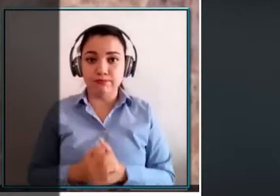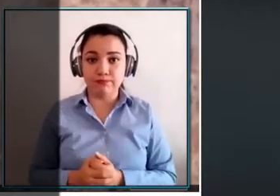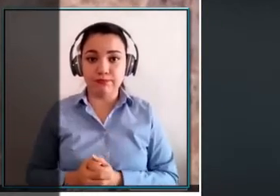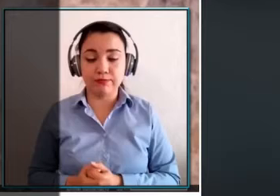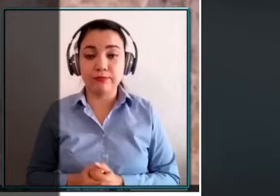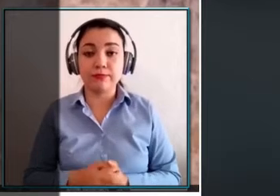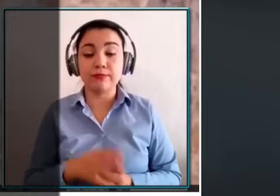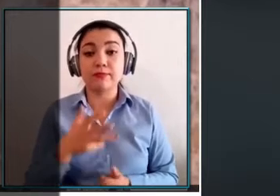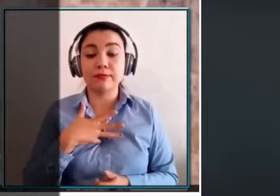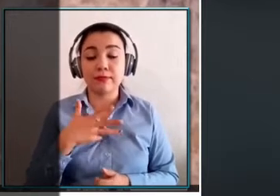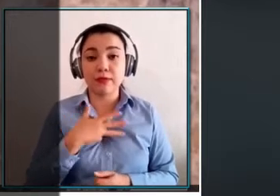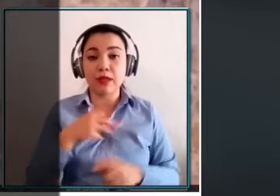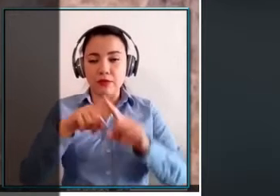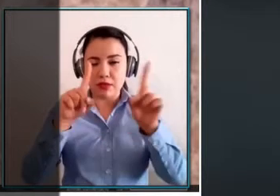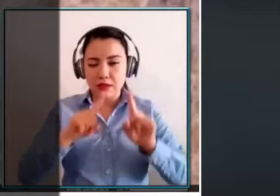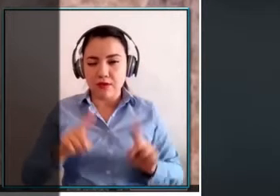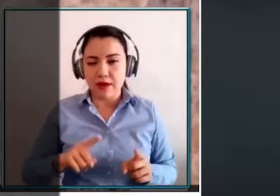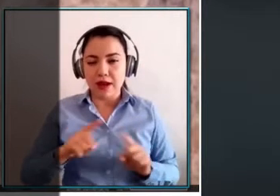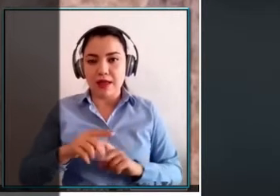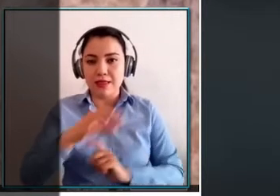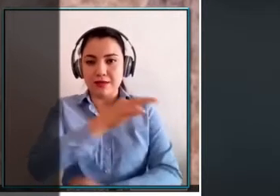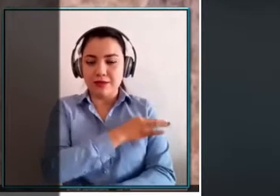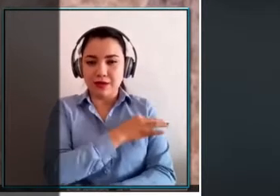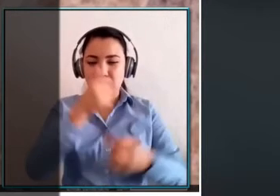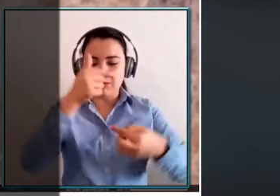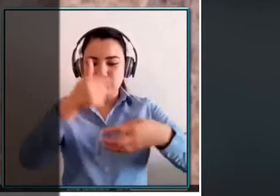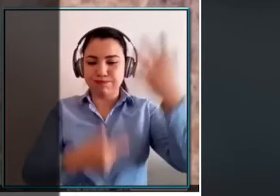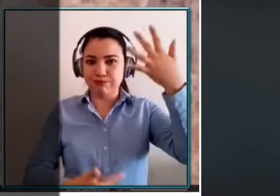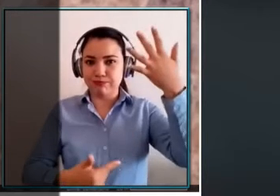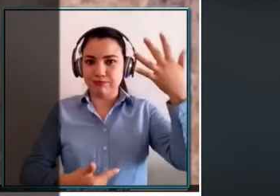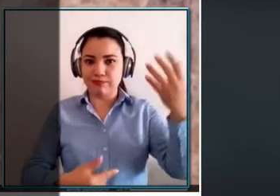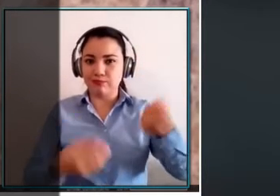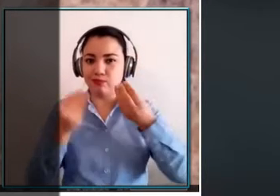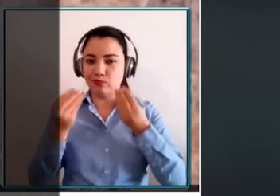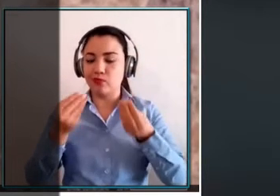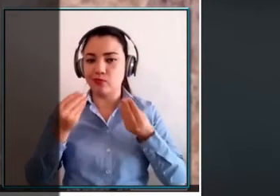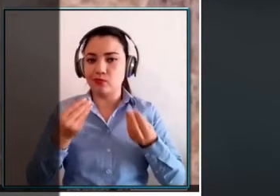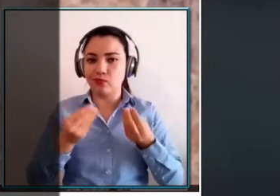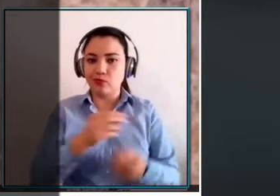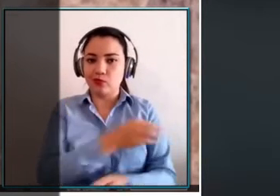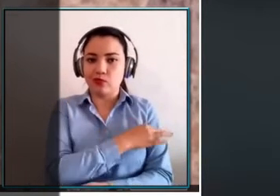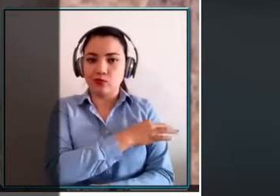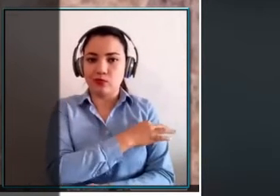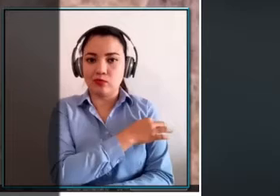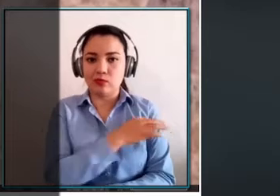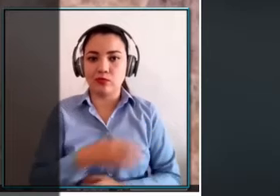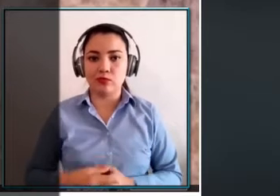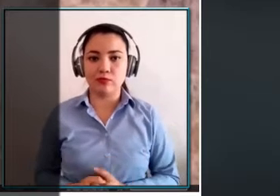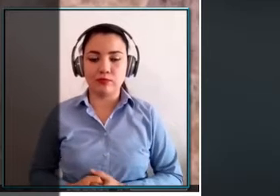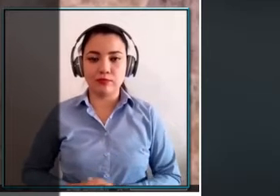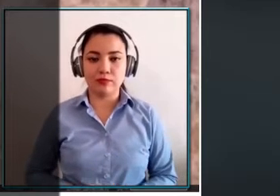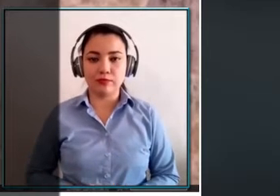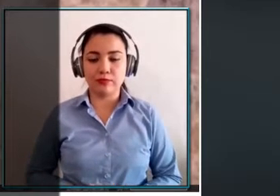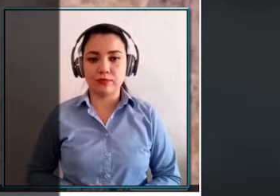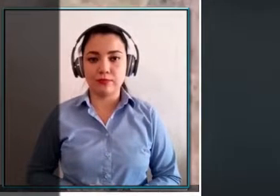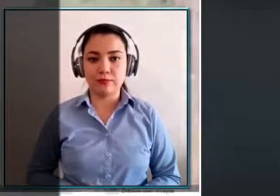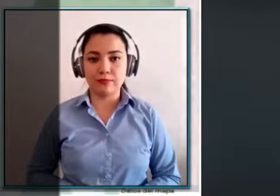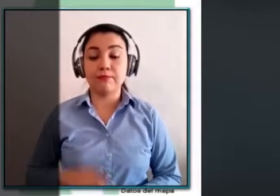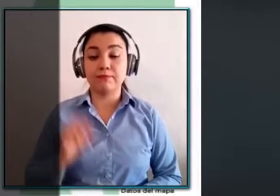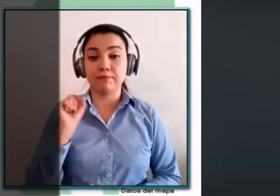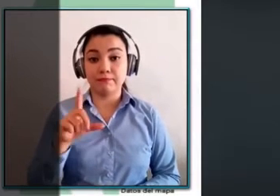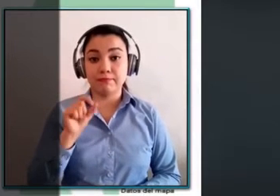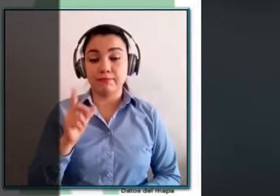rotavirus influenza sarampión para ti tisbe influenza para adultos así como lo que es la influenza y también tenemos por lo que